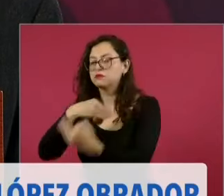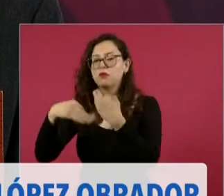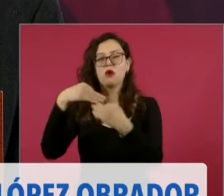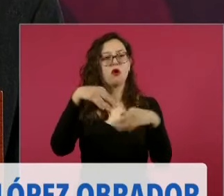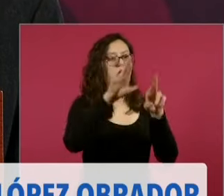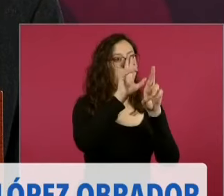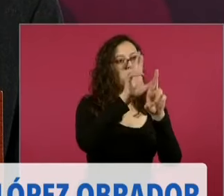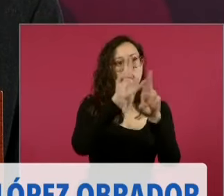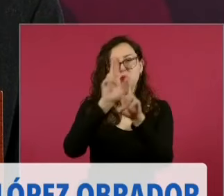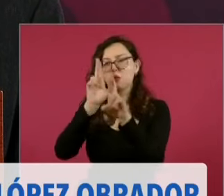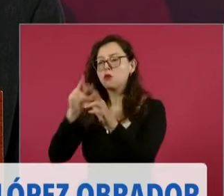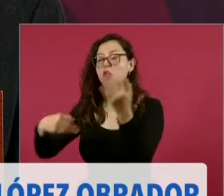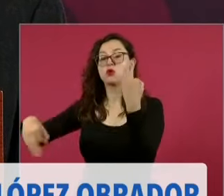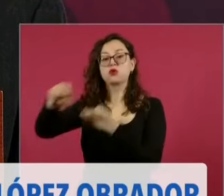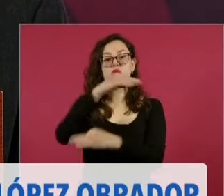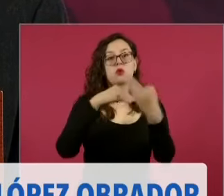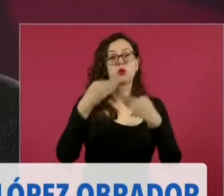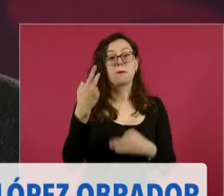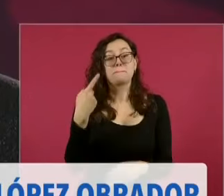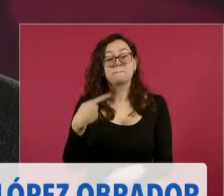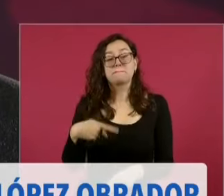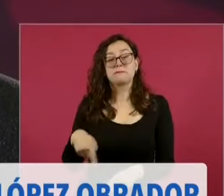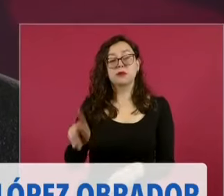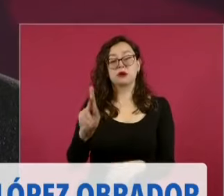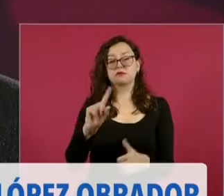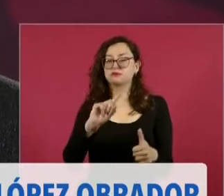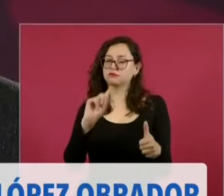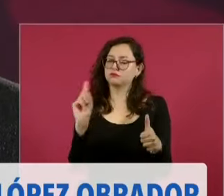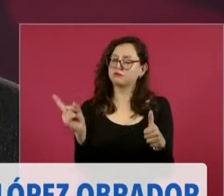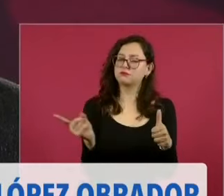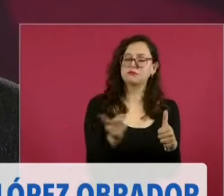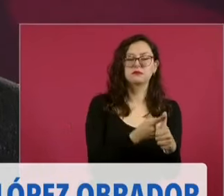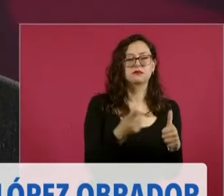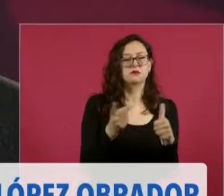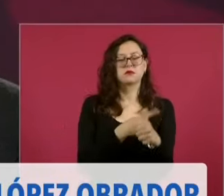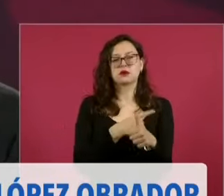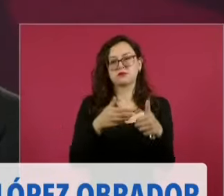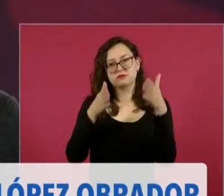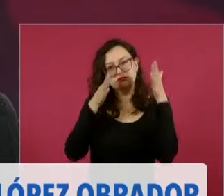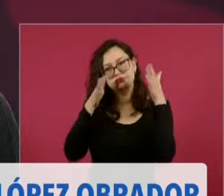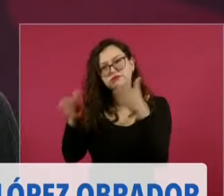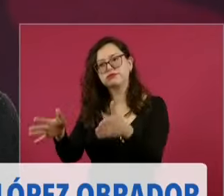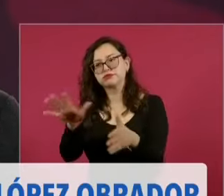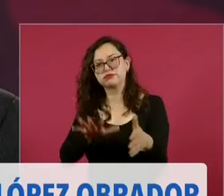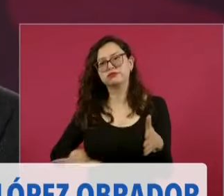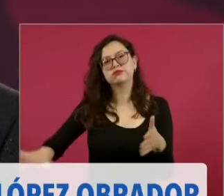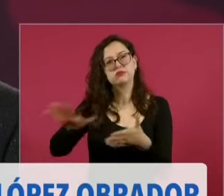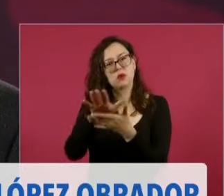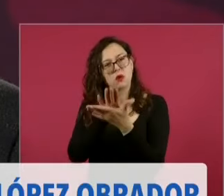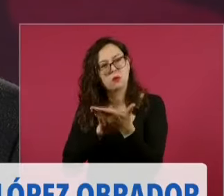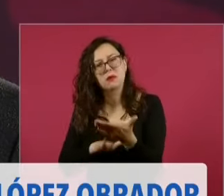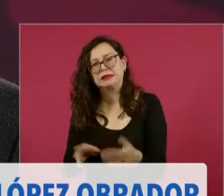pero le dimos preferencia a los más necesitados.